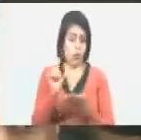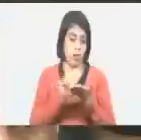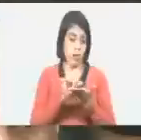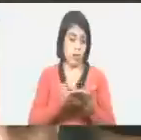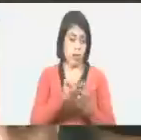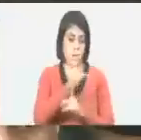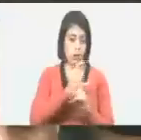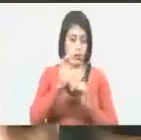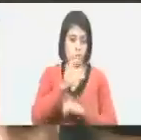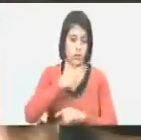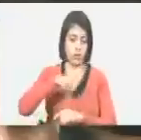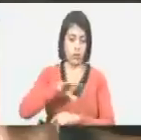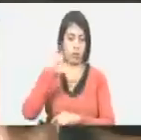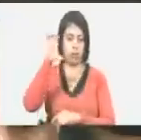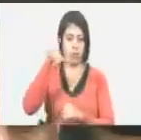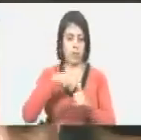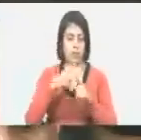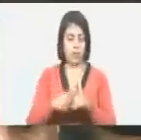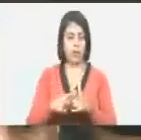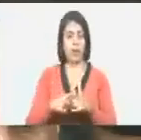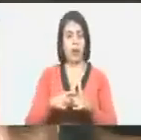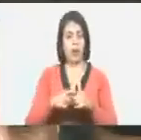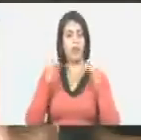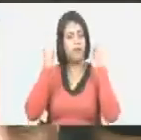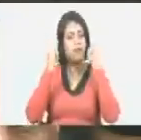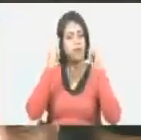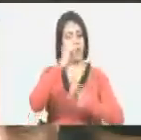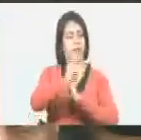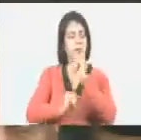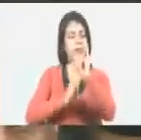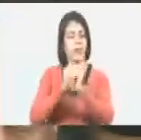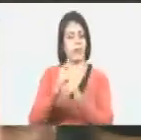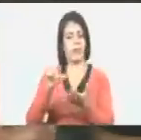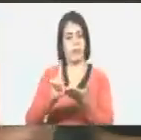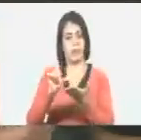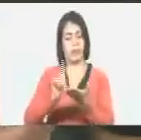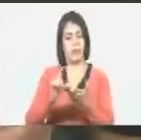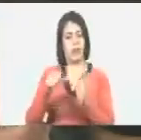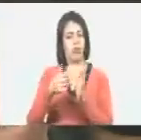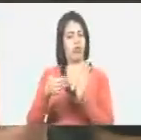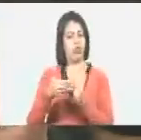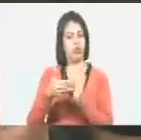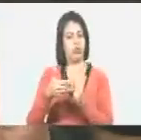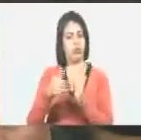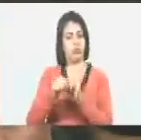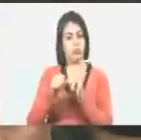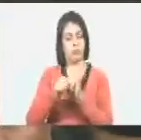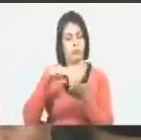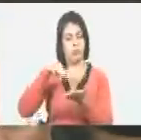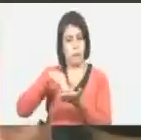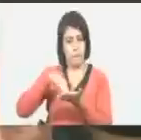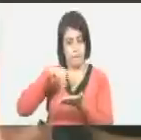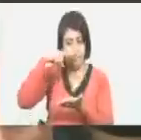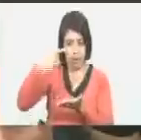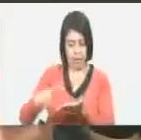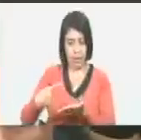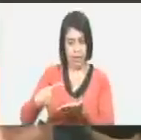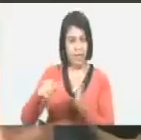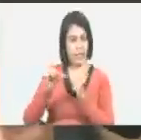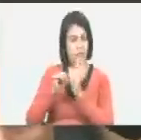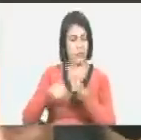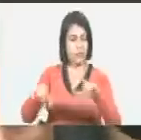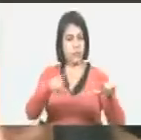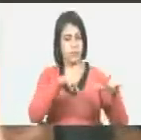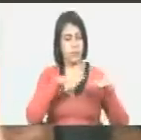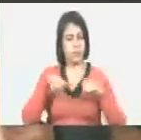sino la cultura de nuestro país, como es la Feria Internacional del Libro, que tendrá su capítulo Miranda a partir del día de mañana en los espacios de